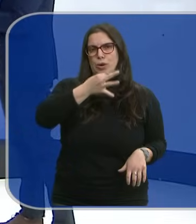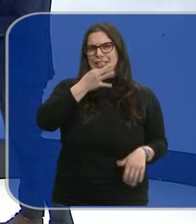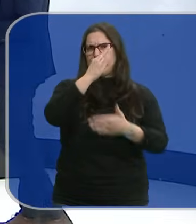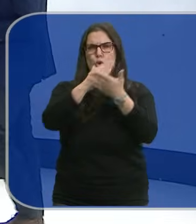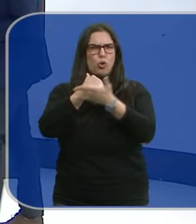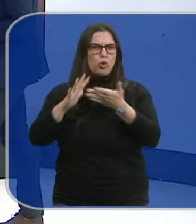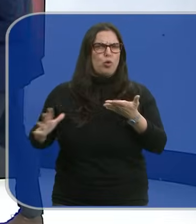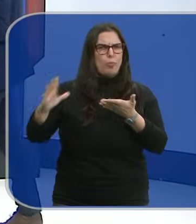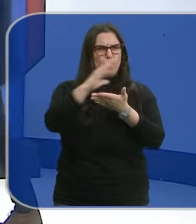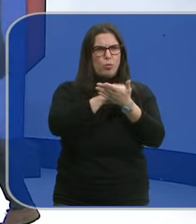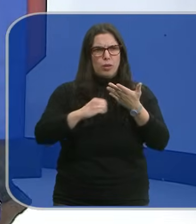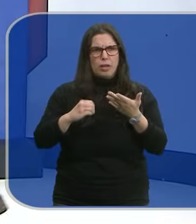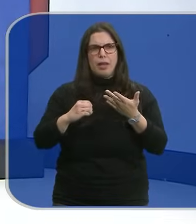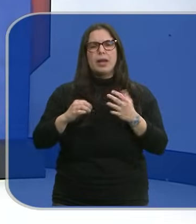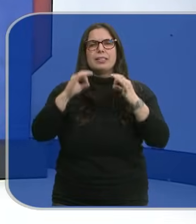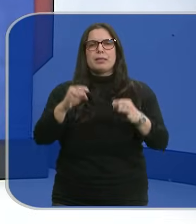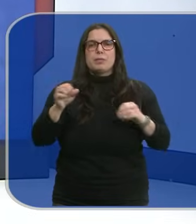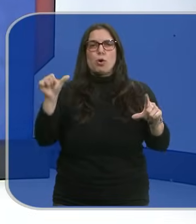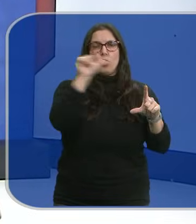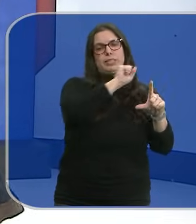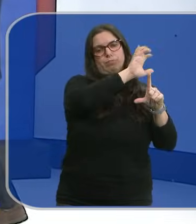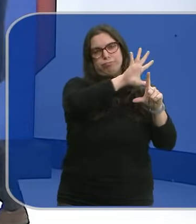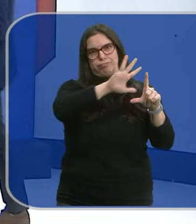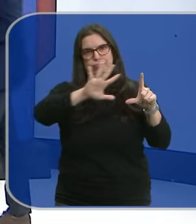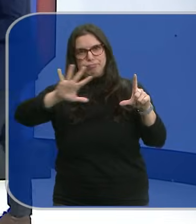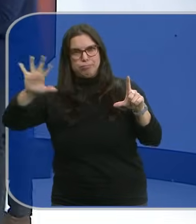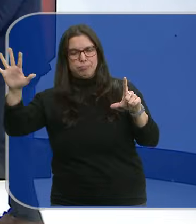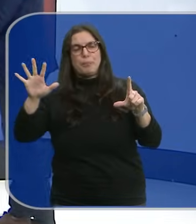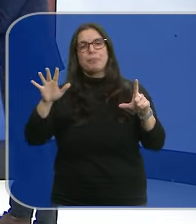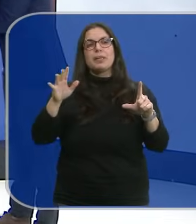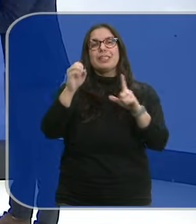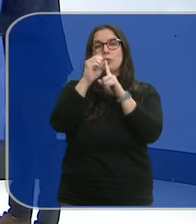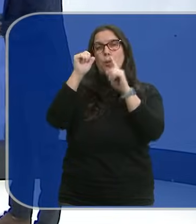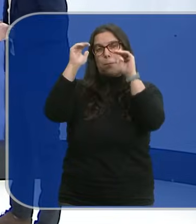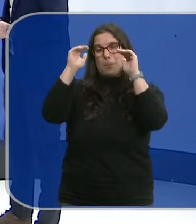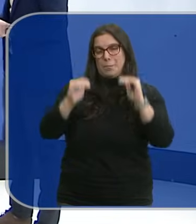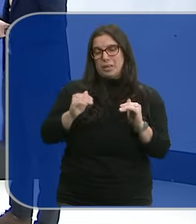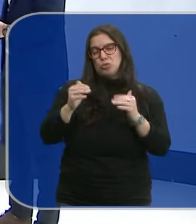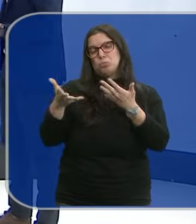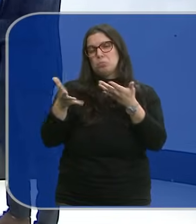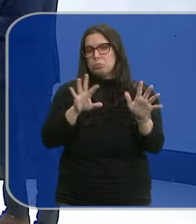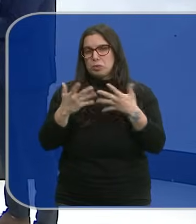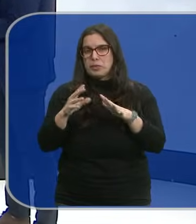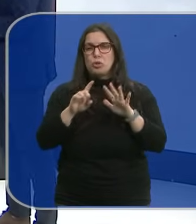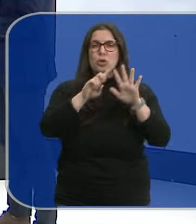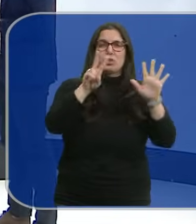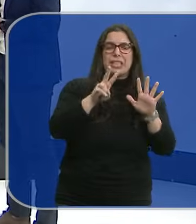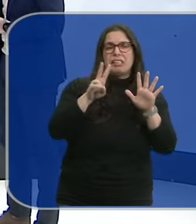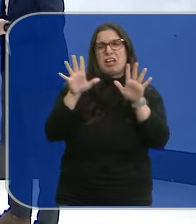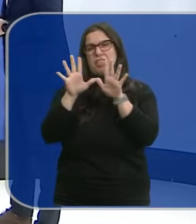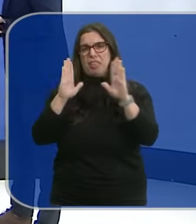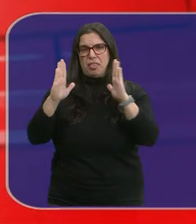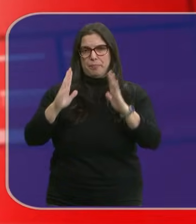toda la comunidad, Antonio, desplazándose siempre desde el oeste hacia el este. Todo esto con un ligero descenso de las temperaturas. Nos vamos a mover entre los 7 y los 10